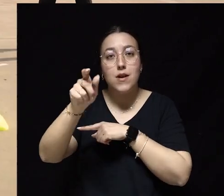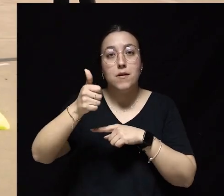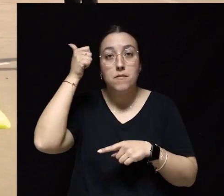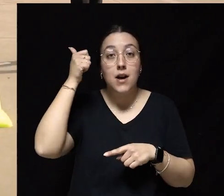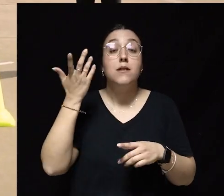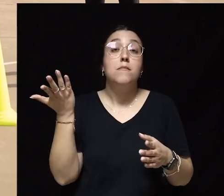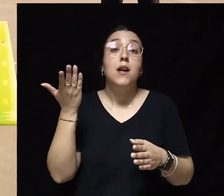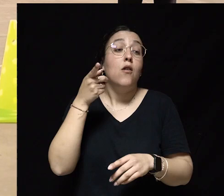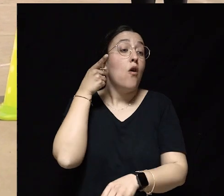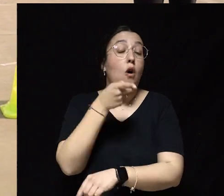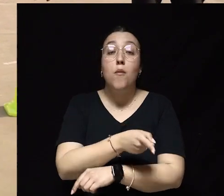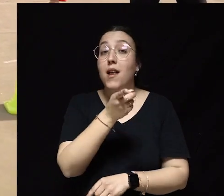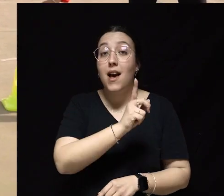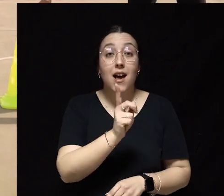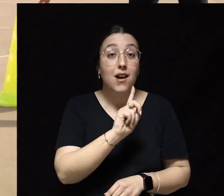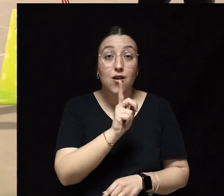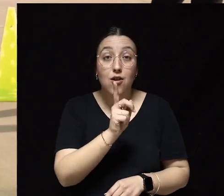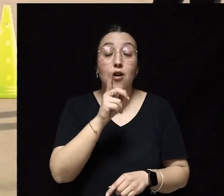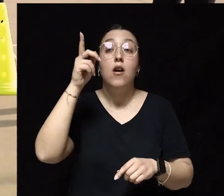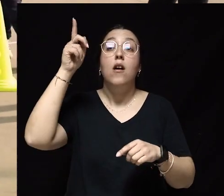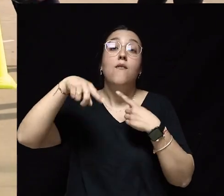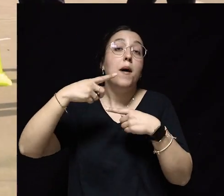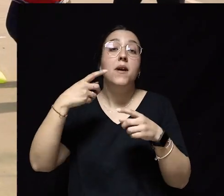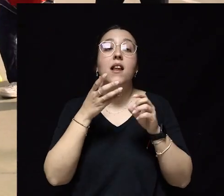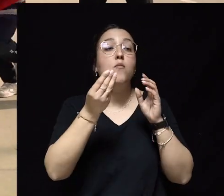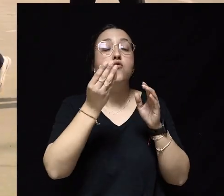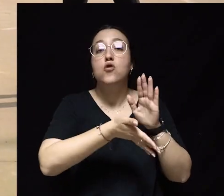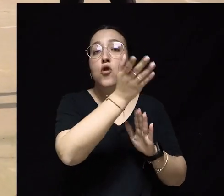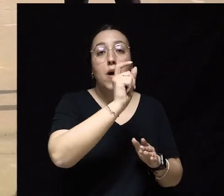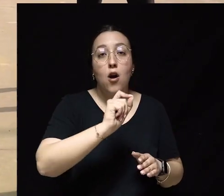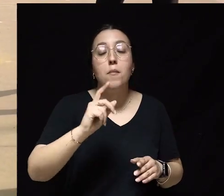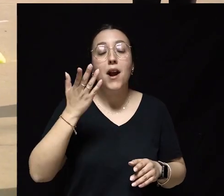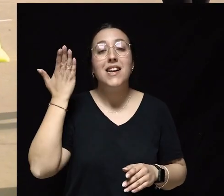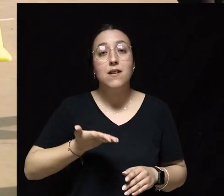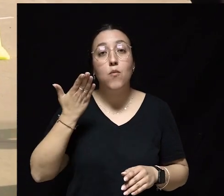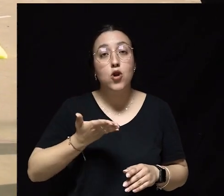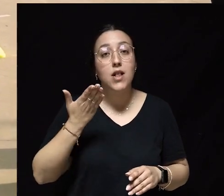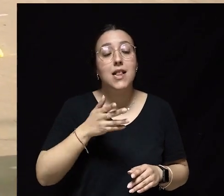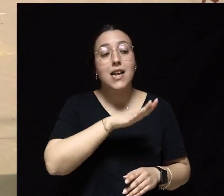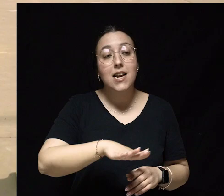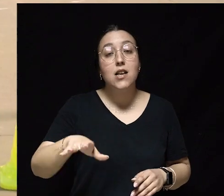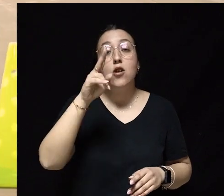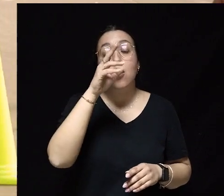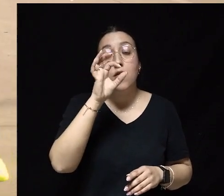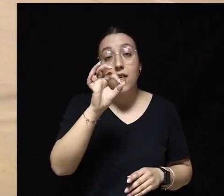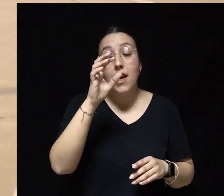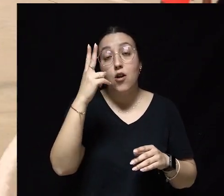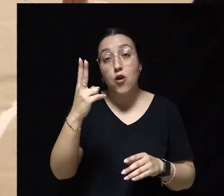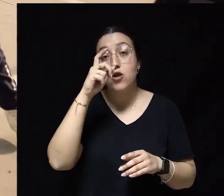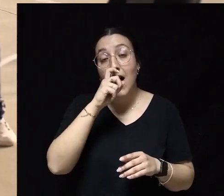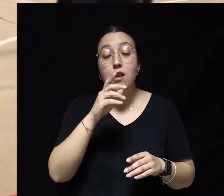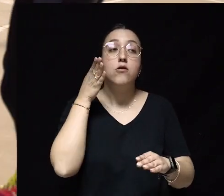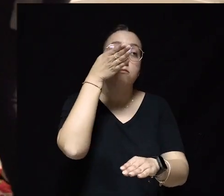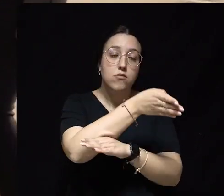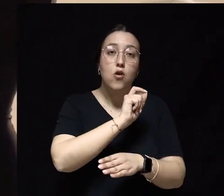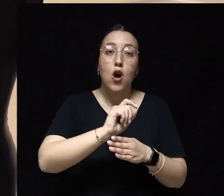a primaria, aunque hay que insistir en que no están obligados hasta el primer curso de primaria a la asistencia temprana.